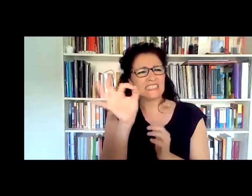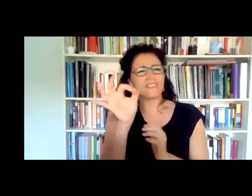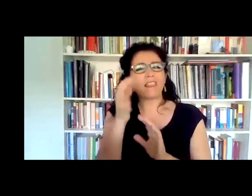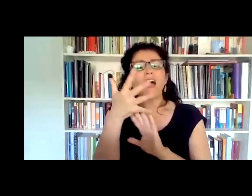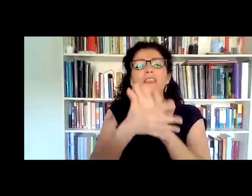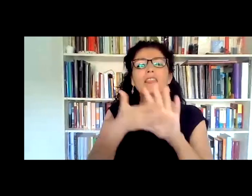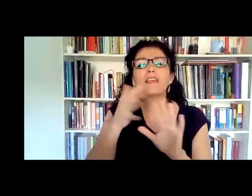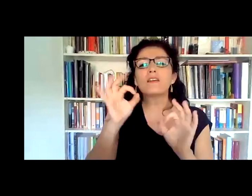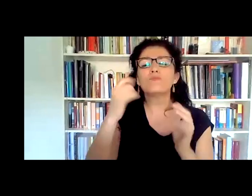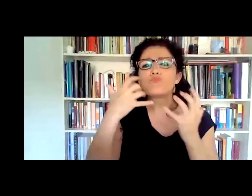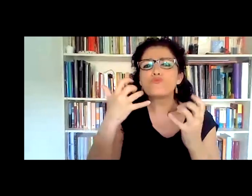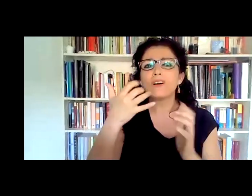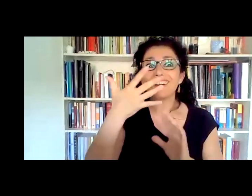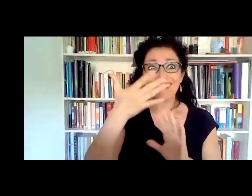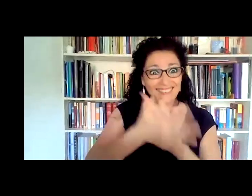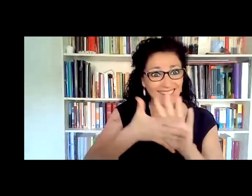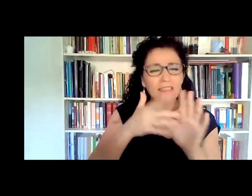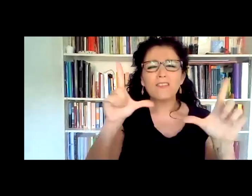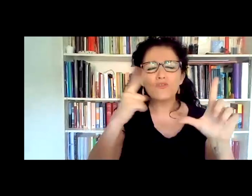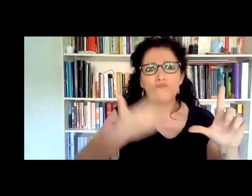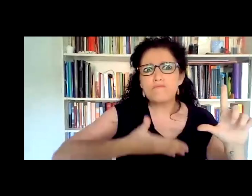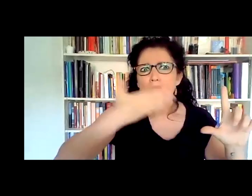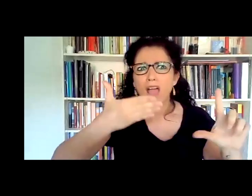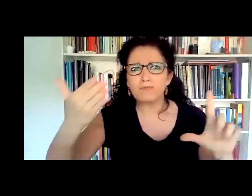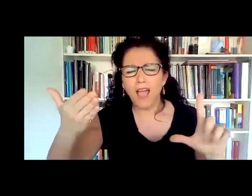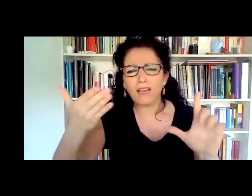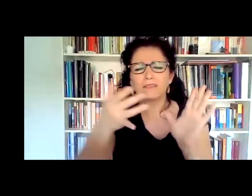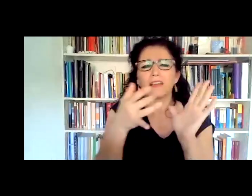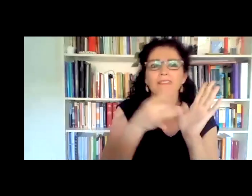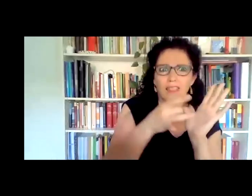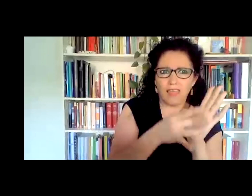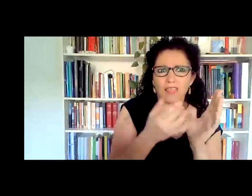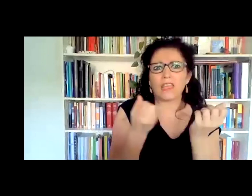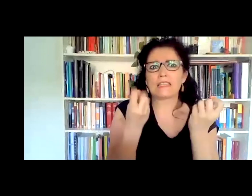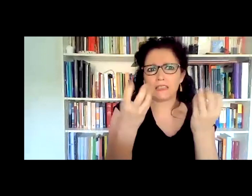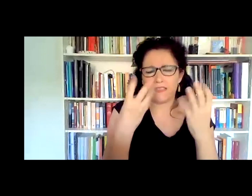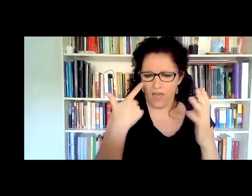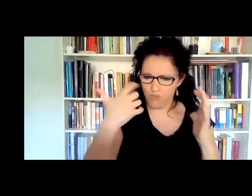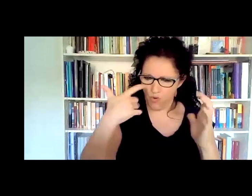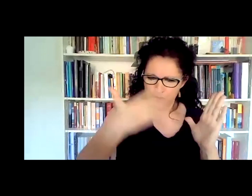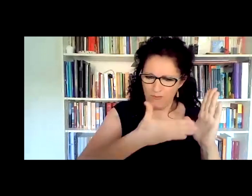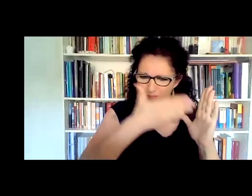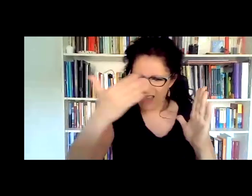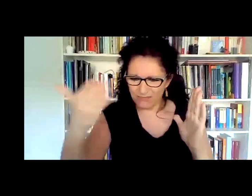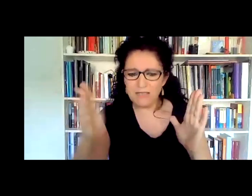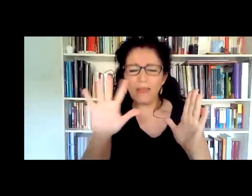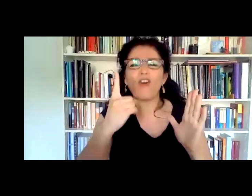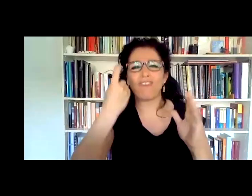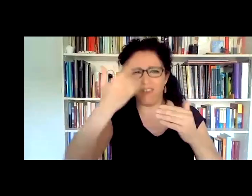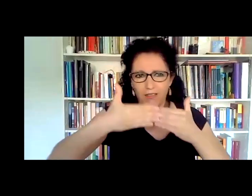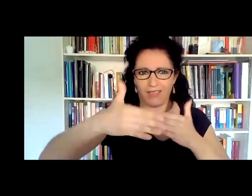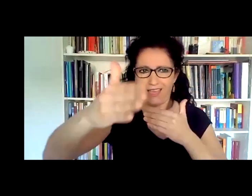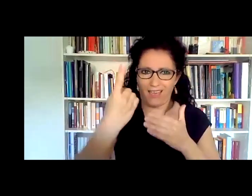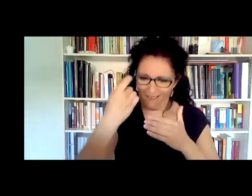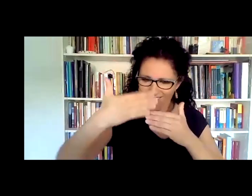un agente muy potente de normalizador de la lengua y que es verdad que cada vez es más la presencia,